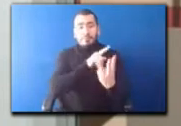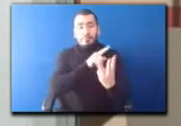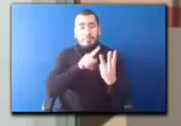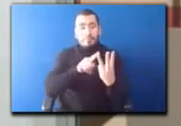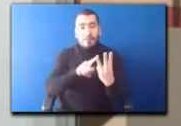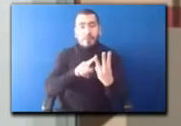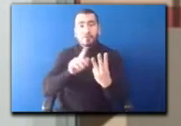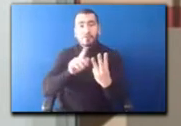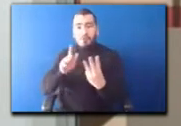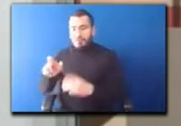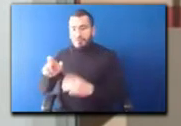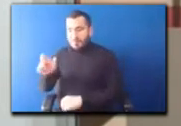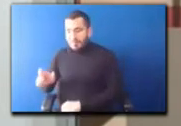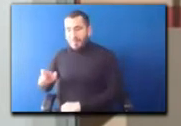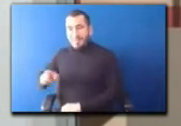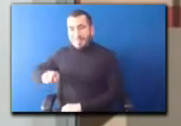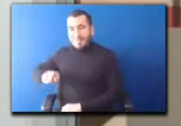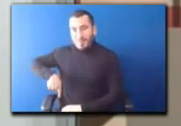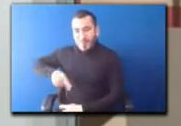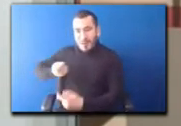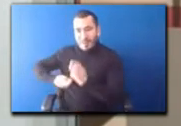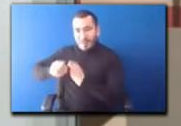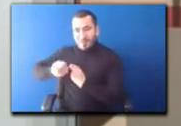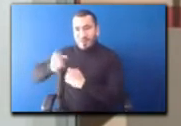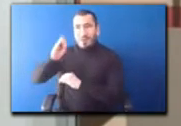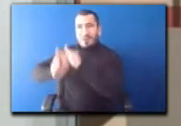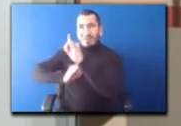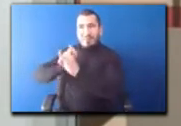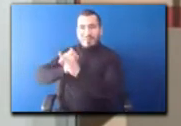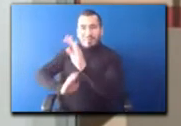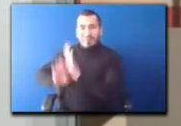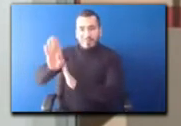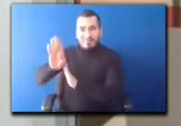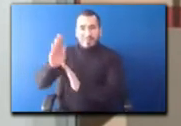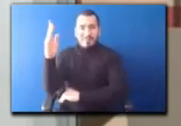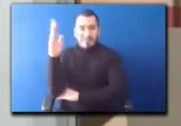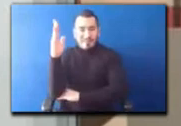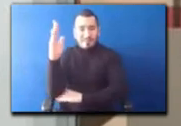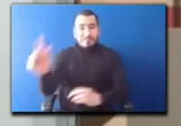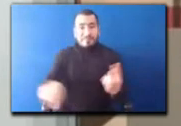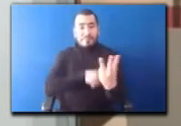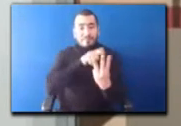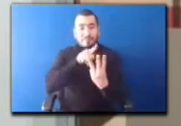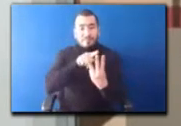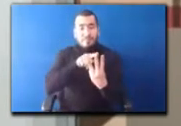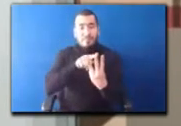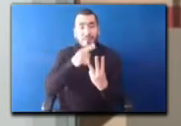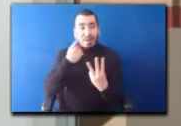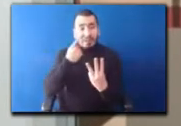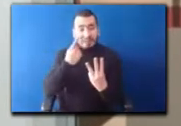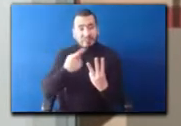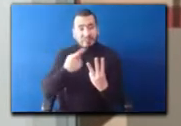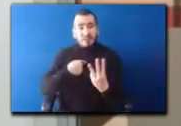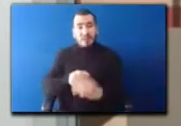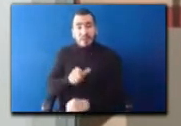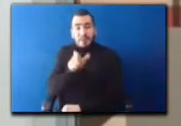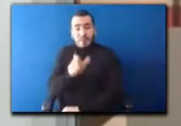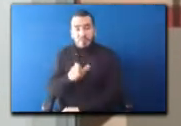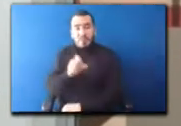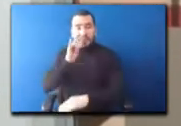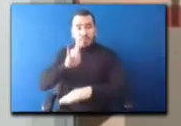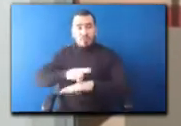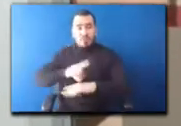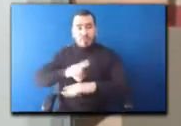Negocios y Desarrollo Internacional. Después, el superintendente financiero nos hablará de la transformación digital de la